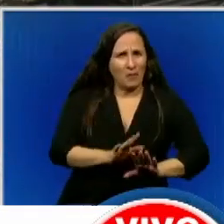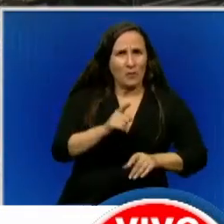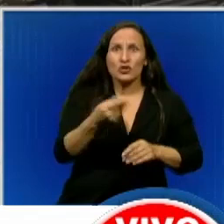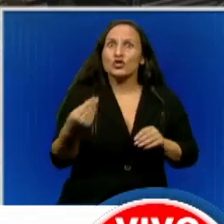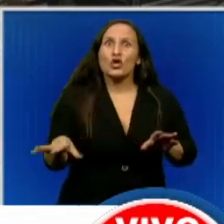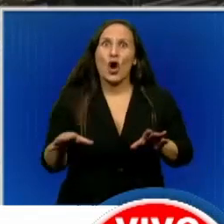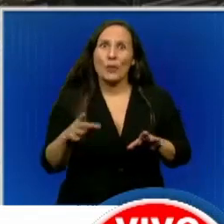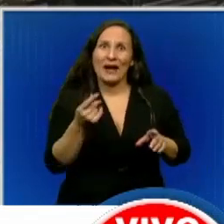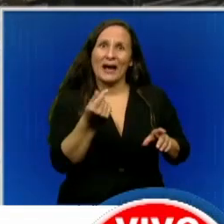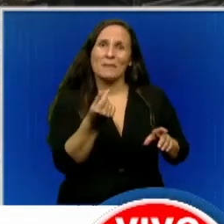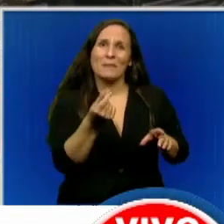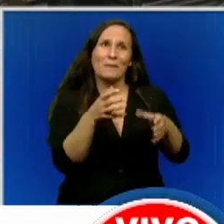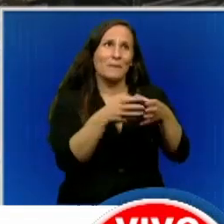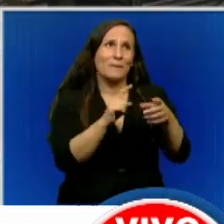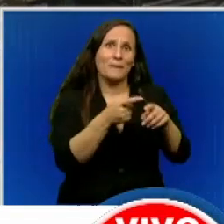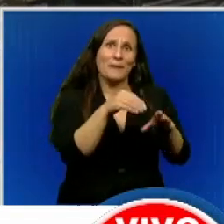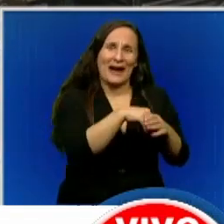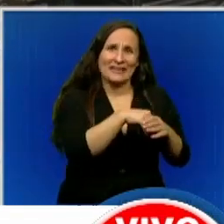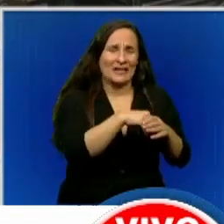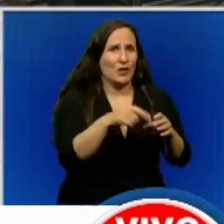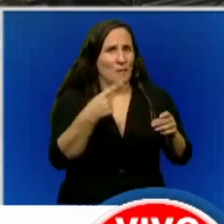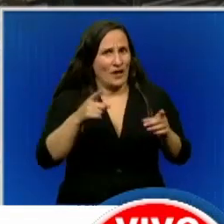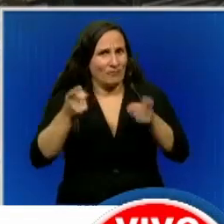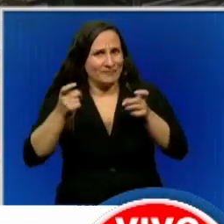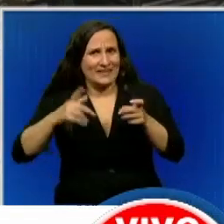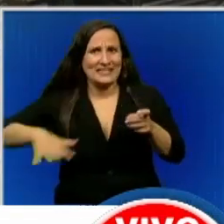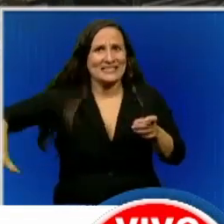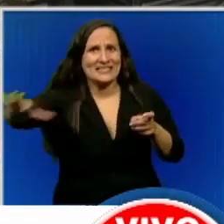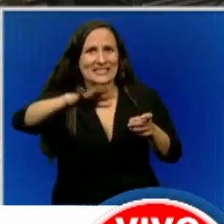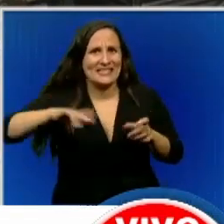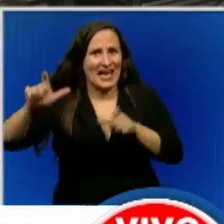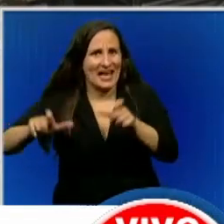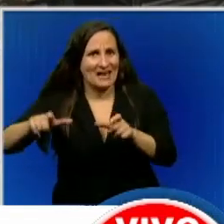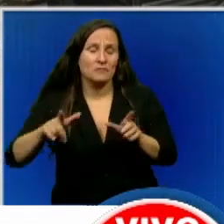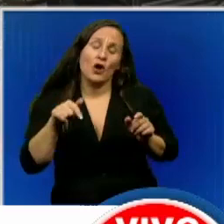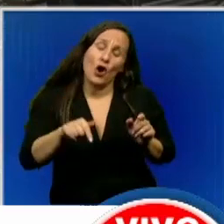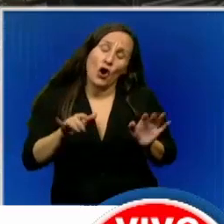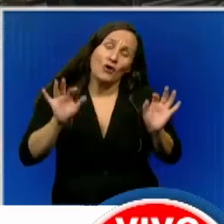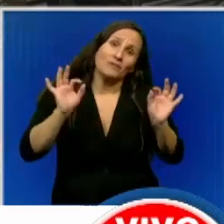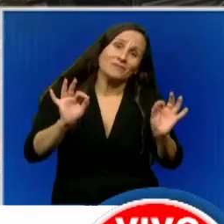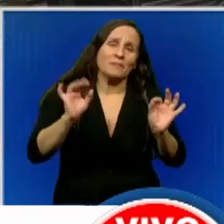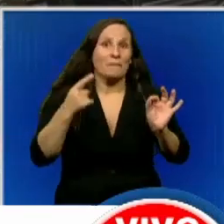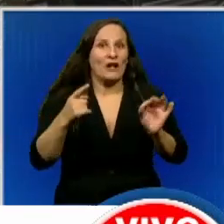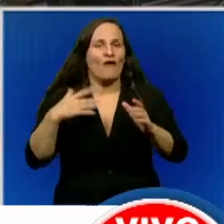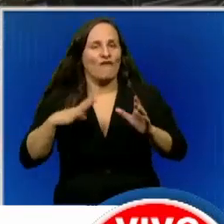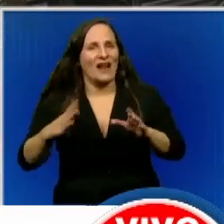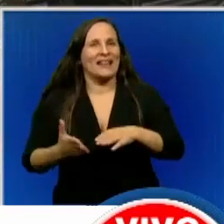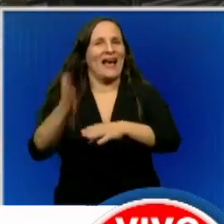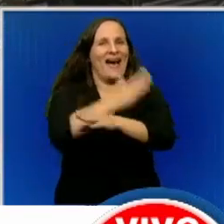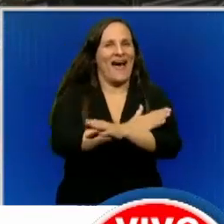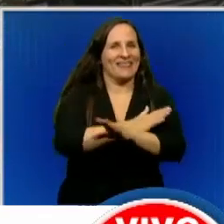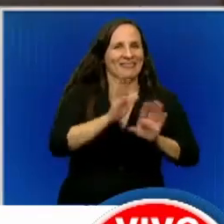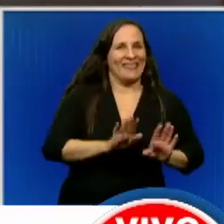partidos y lo va a necesitar la ciudadanía. No lo miramos, claro, acuerdos subóptimos. ¿Por qué? Porque no nos anticipamos, porque